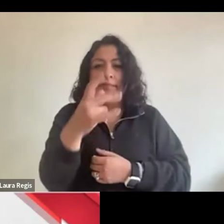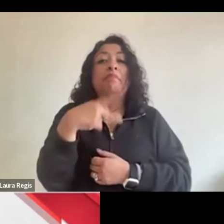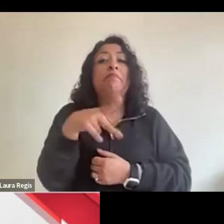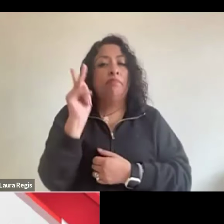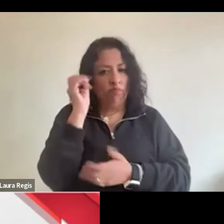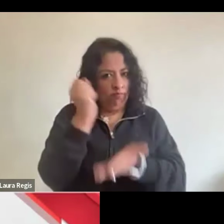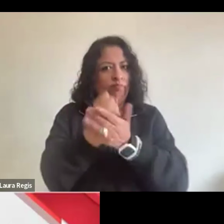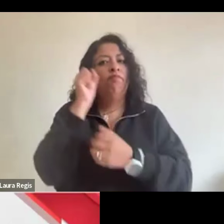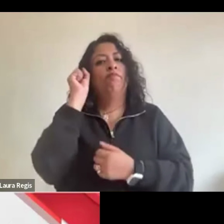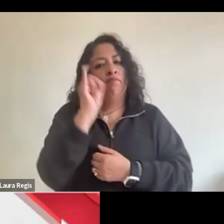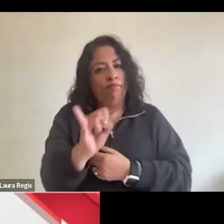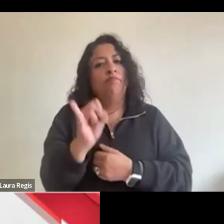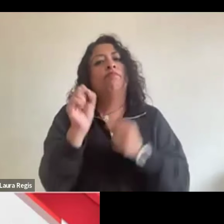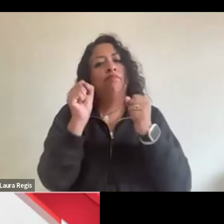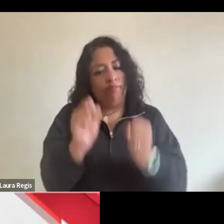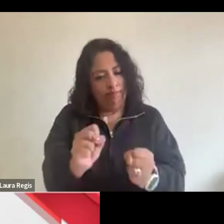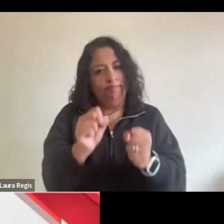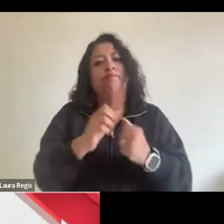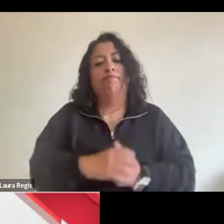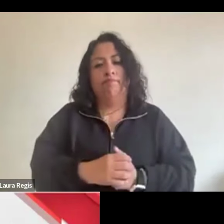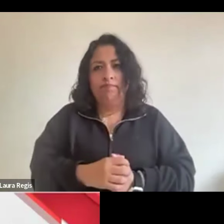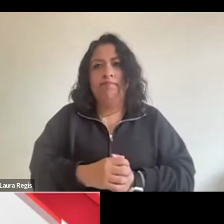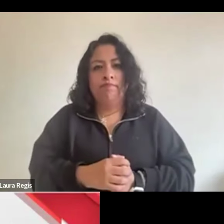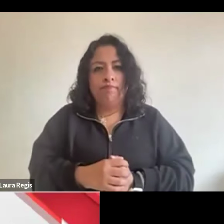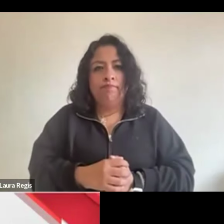va a aprobar seguramente sí o sí. Ujú.